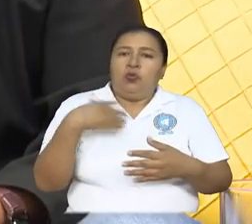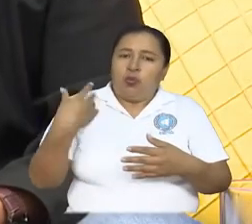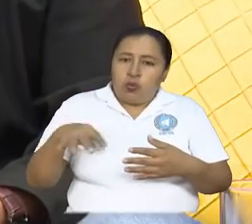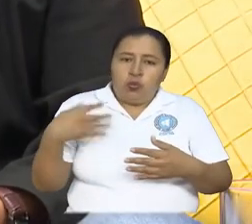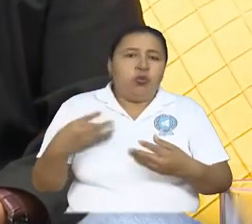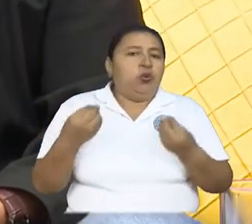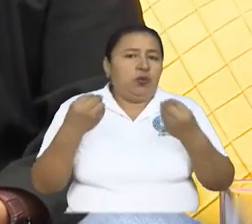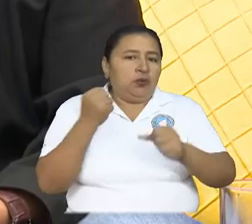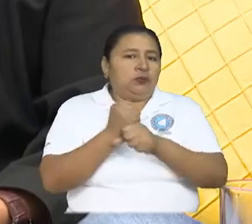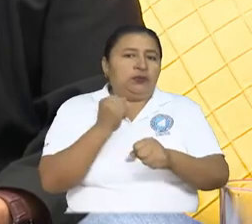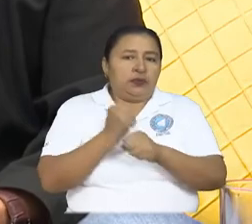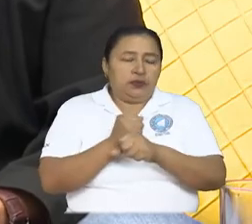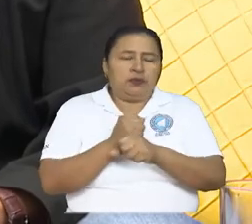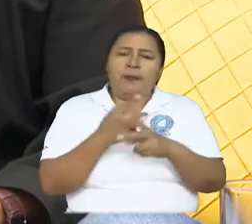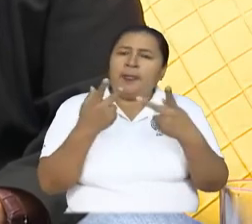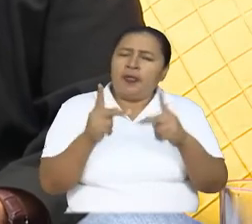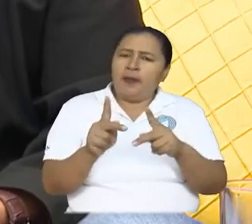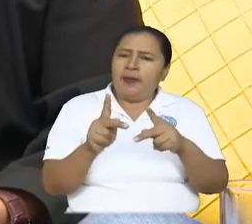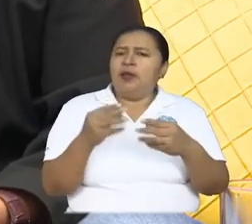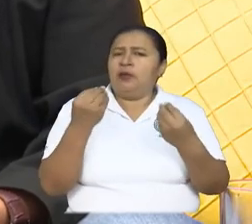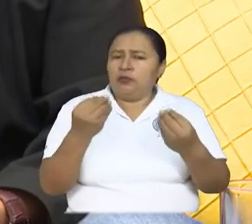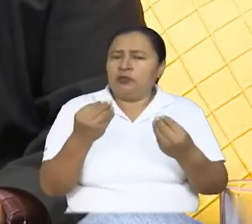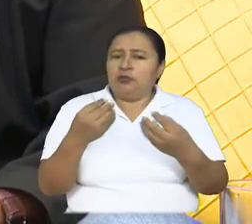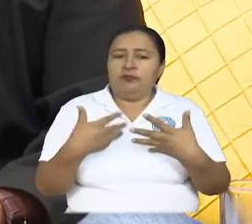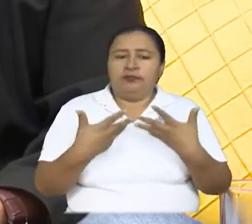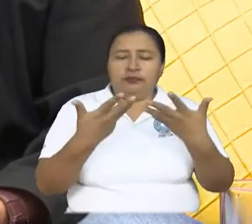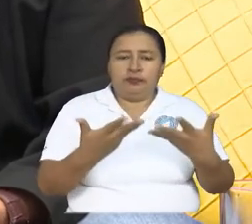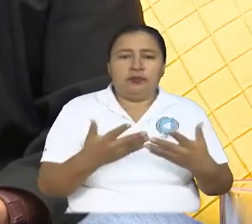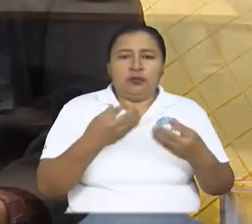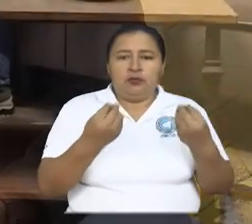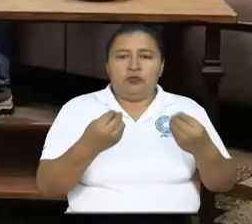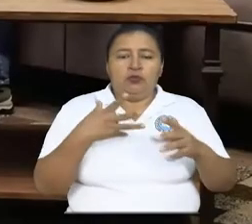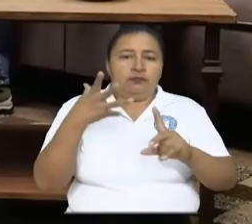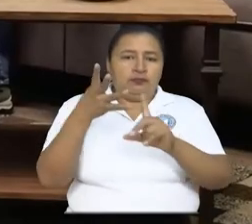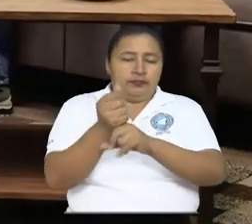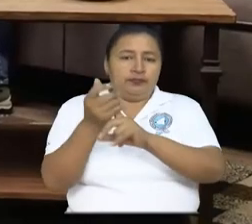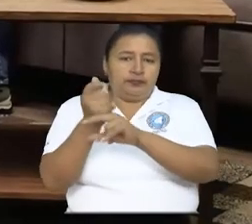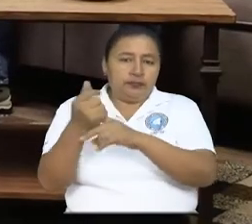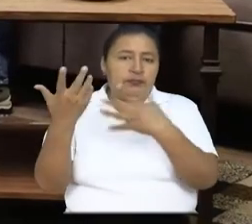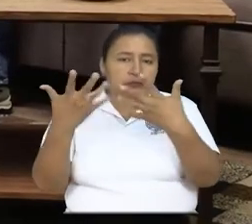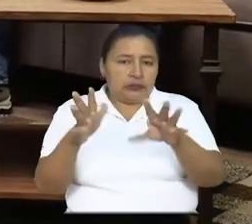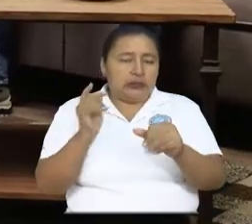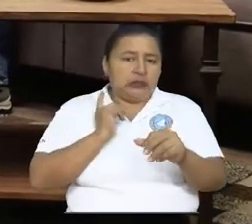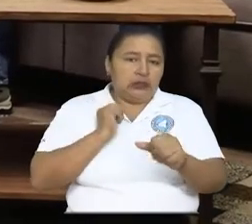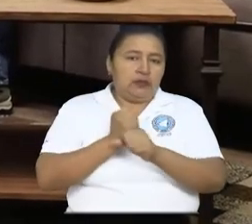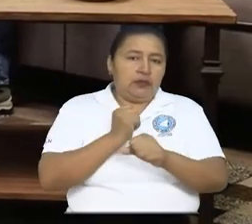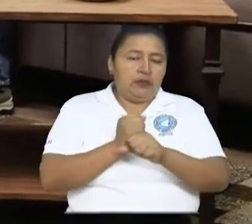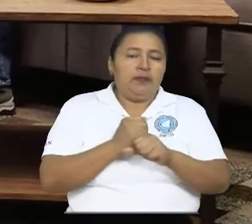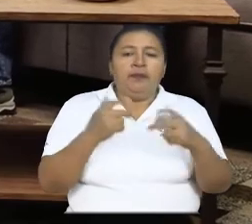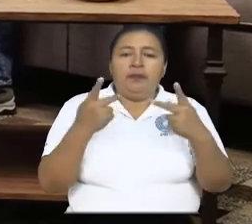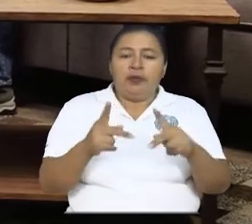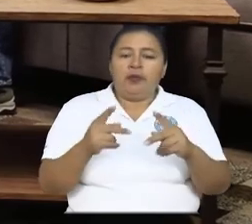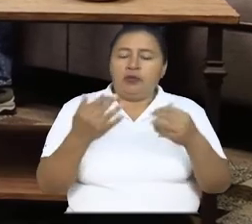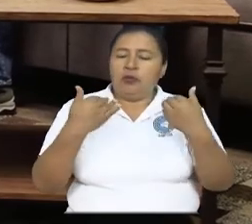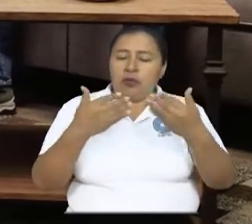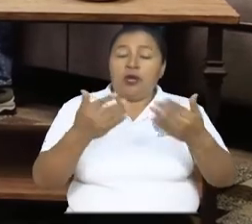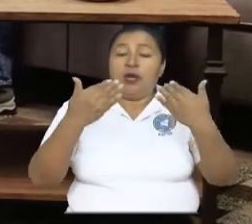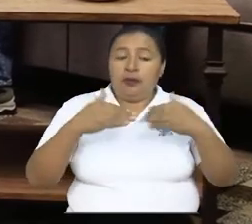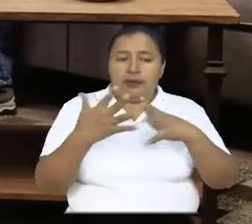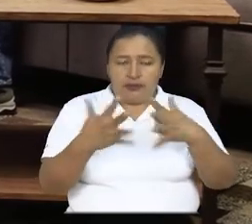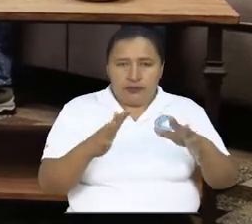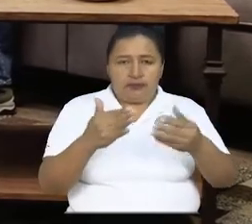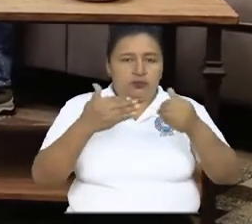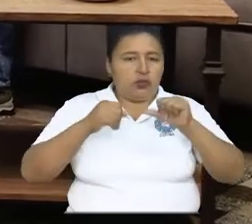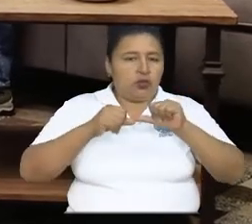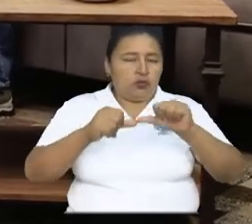mencionado bueno en muchos de ellos descansado sobre bastantes conquistas ya alcanzada pero lo que continúa dentro de este plan de